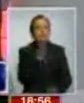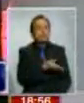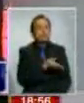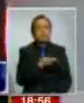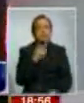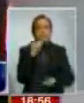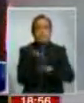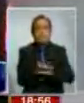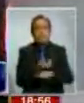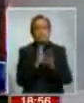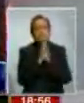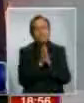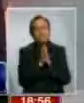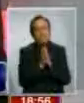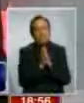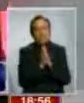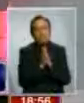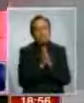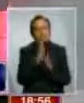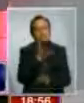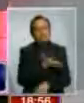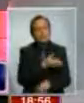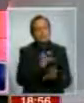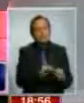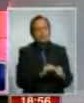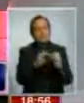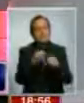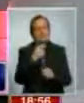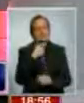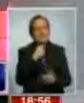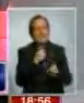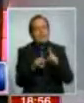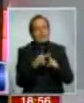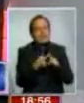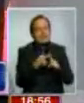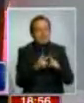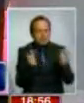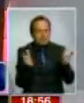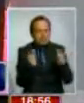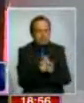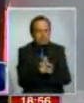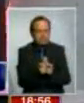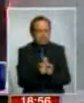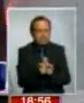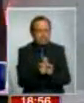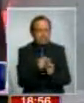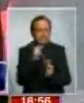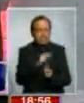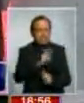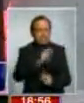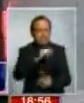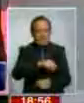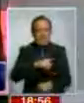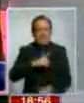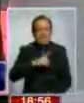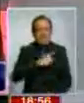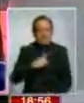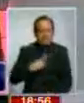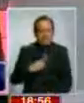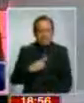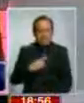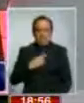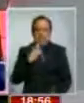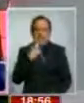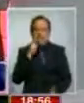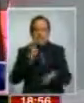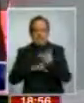pidieron del norte, por favor, lo suspendieron porque quieren participar en el Consejo Doctrinario. Y los diputados nos mandaron una carta formal, entonces